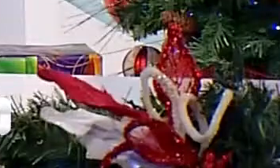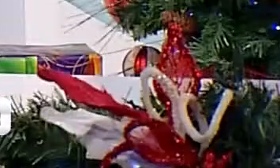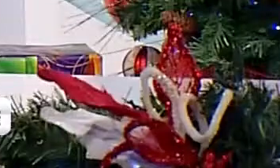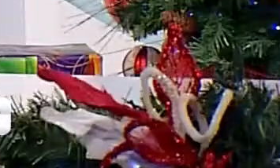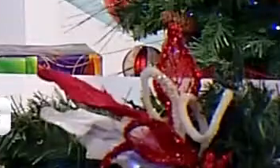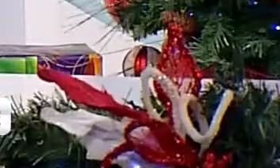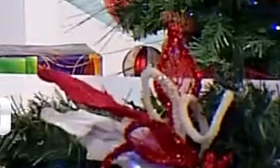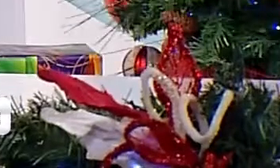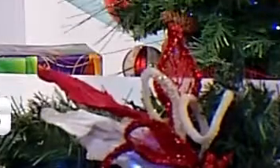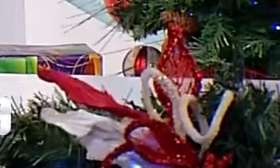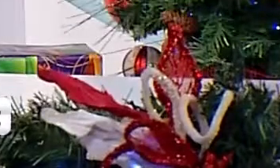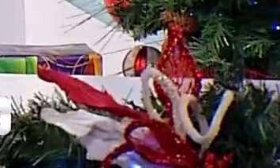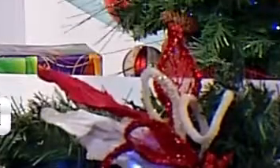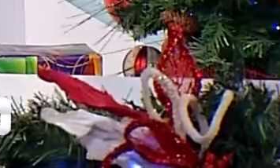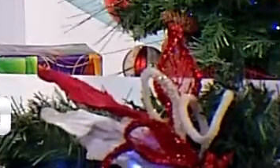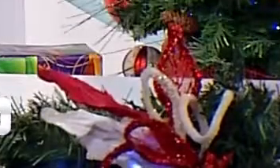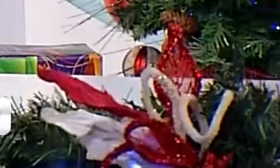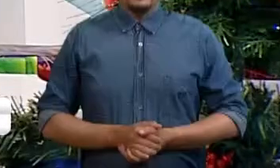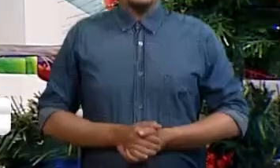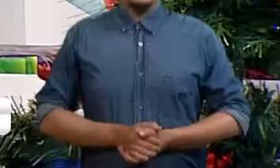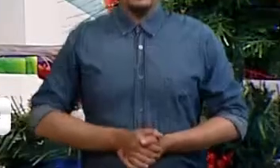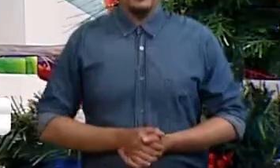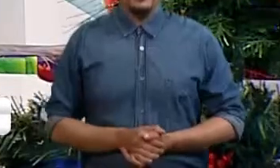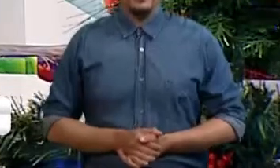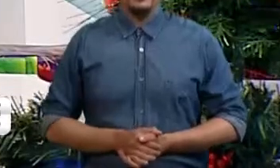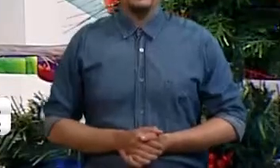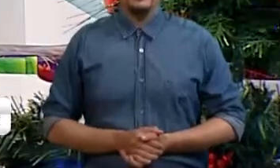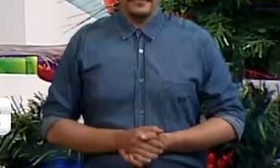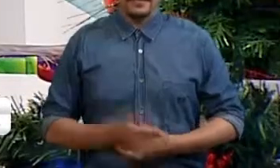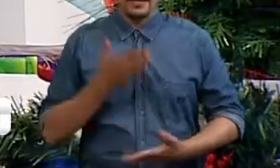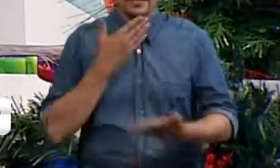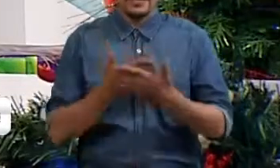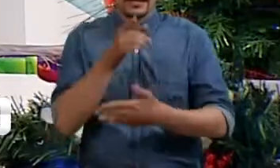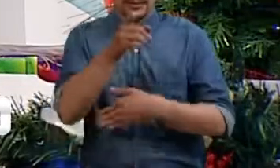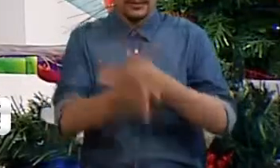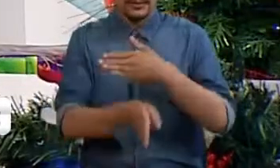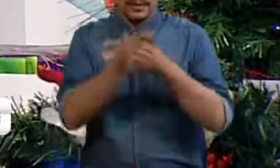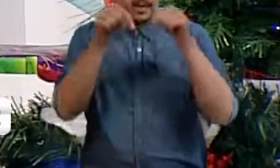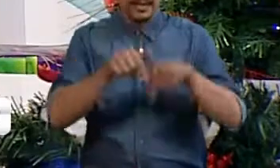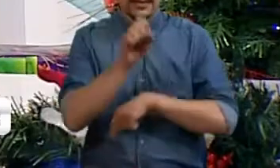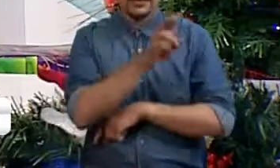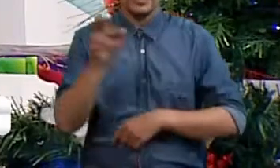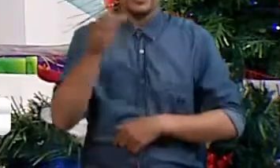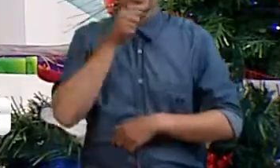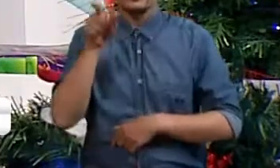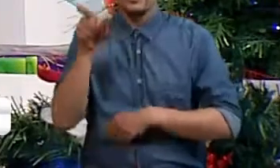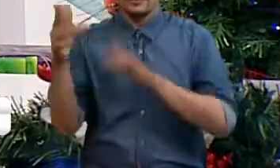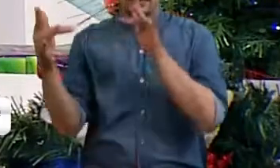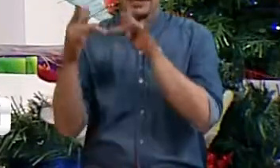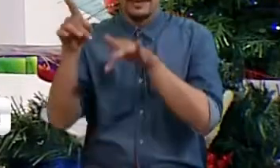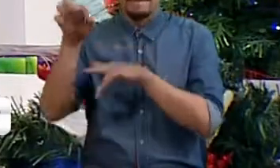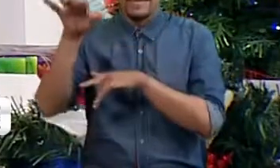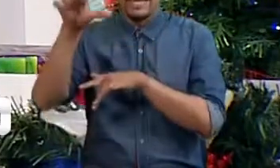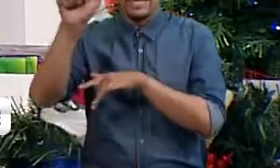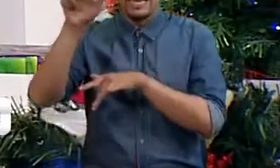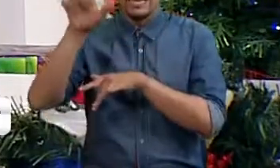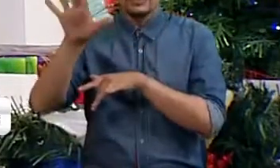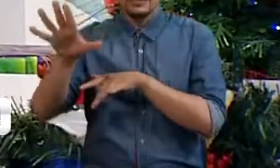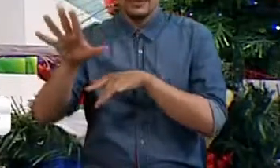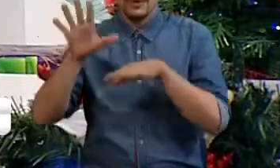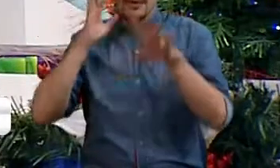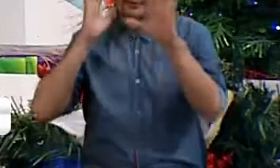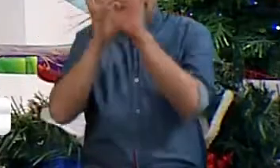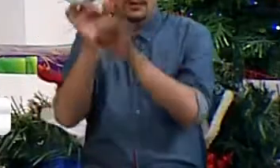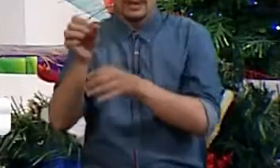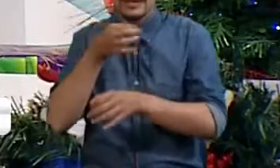seguimos con más información y esta hora nos conectamos con pilar velázquez nuevamente ya nos tiene detalles sobre el foco más o sobre la